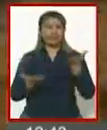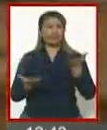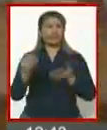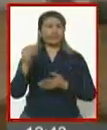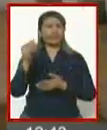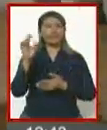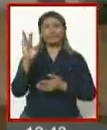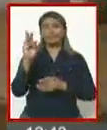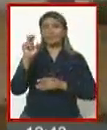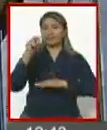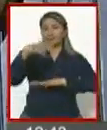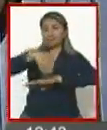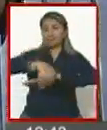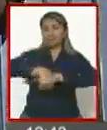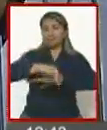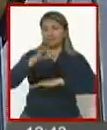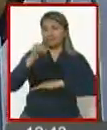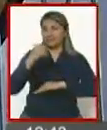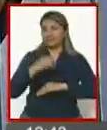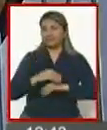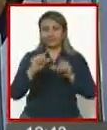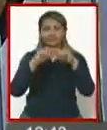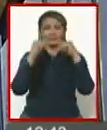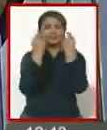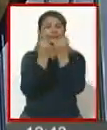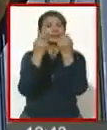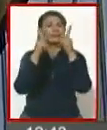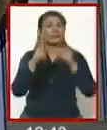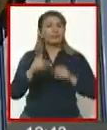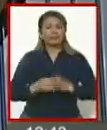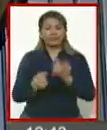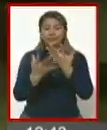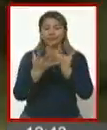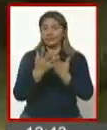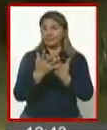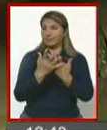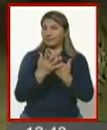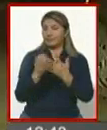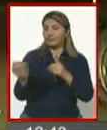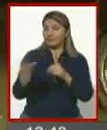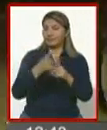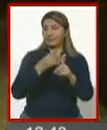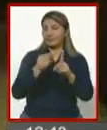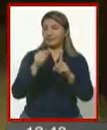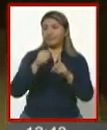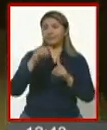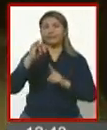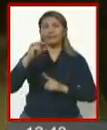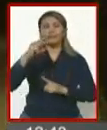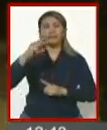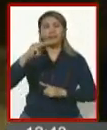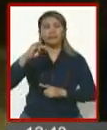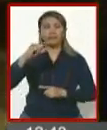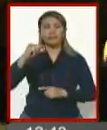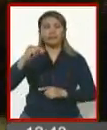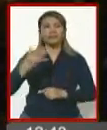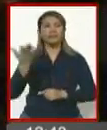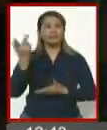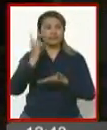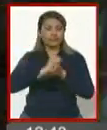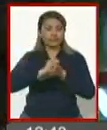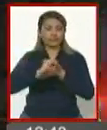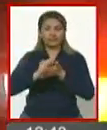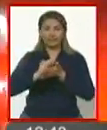Aproximadamente a las 7:30 de la noche de este jueves, un grupo de reclusos del penal de Palmasola agredieron al reo Miguel Alberto Lozada, ex